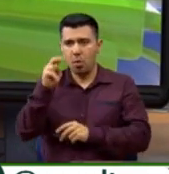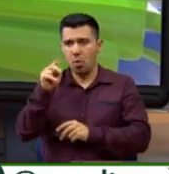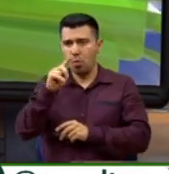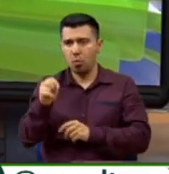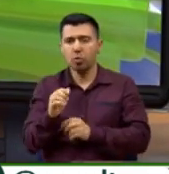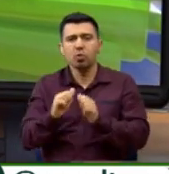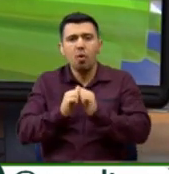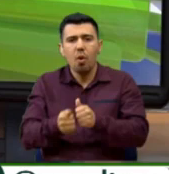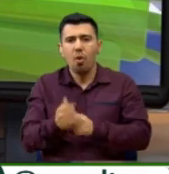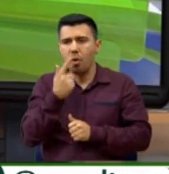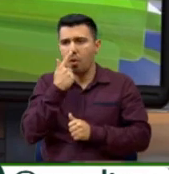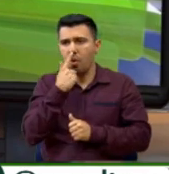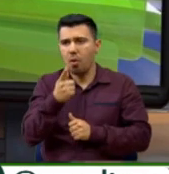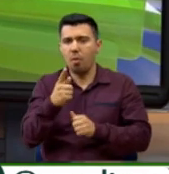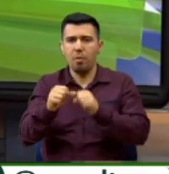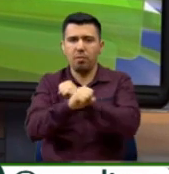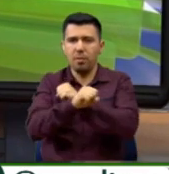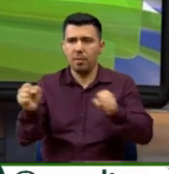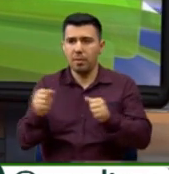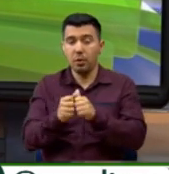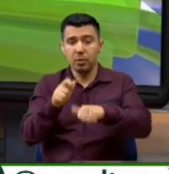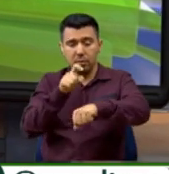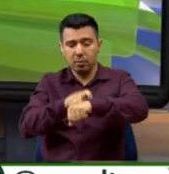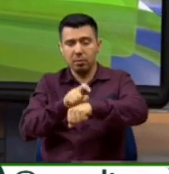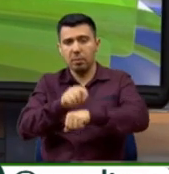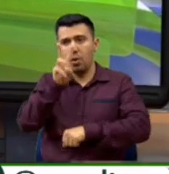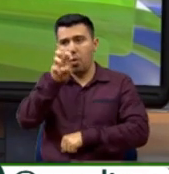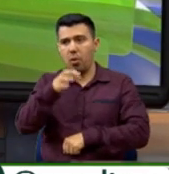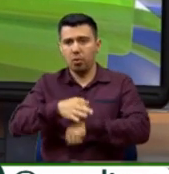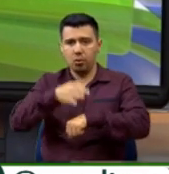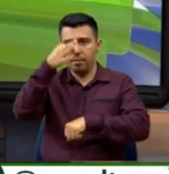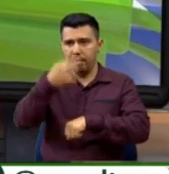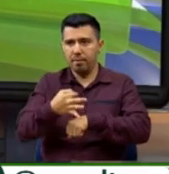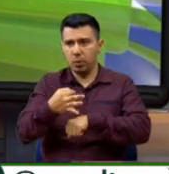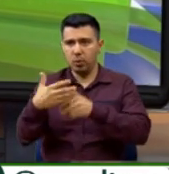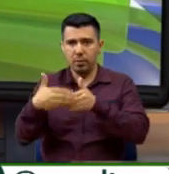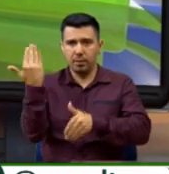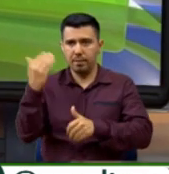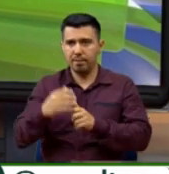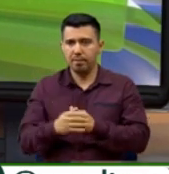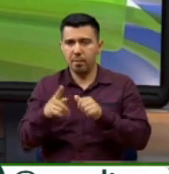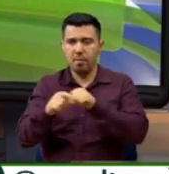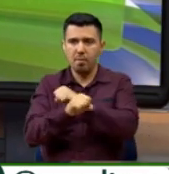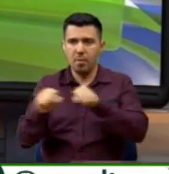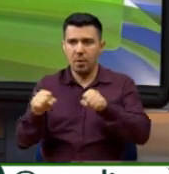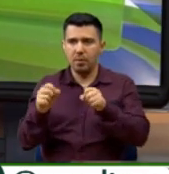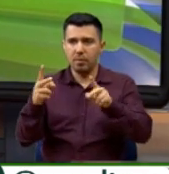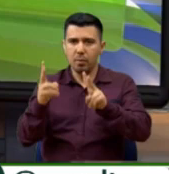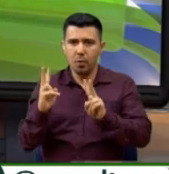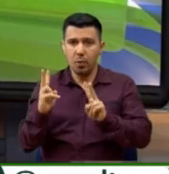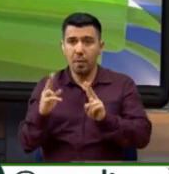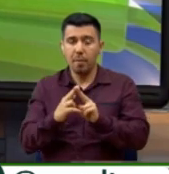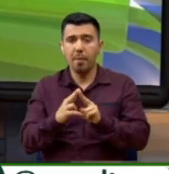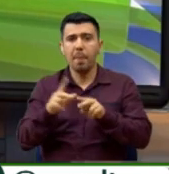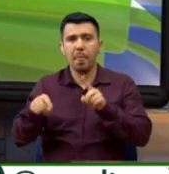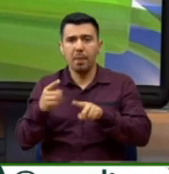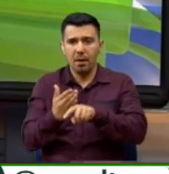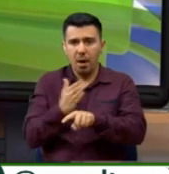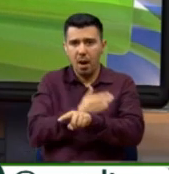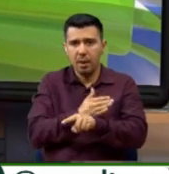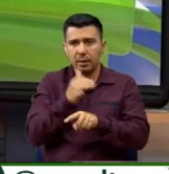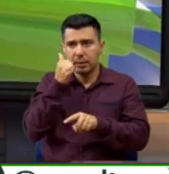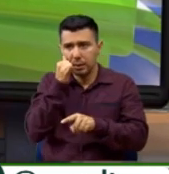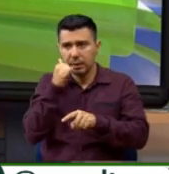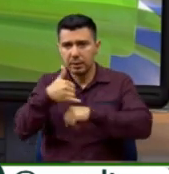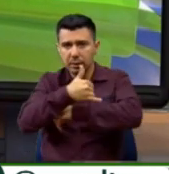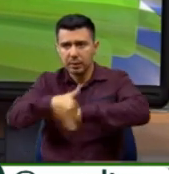será este procedimiento de la implosión. A las 8:00 se tiene planeado el procedimiento y a propósito, inspecciones antes y después de la